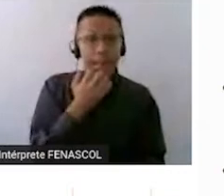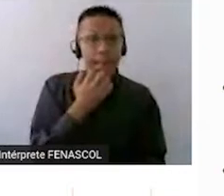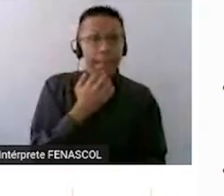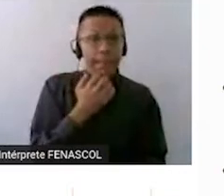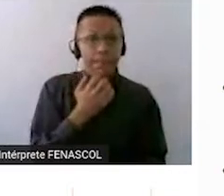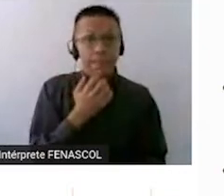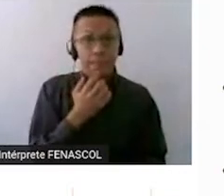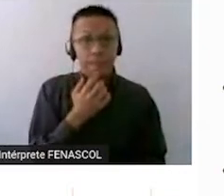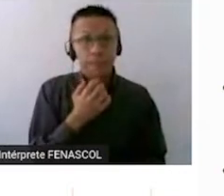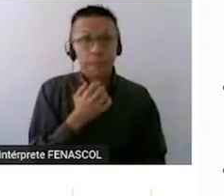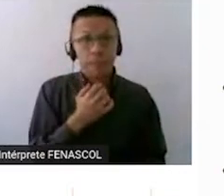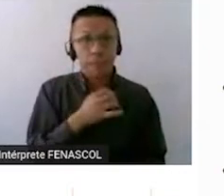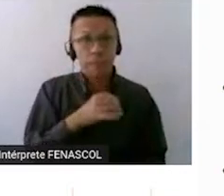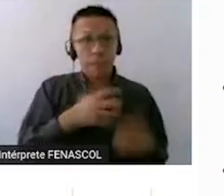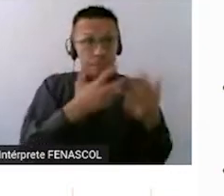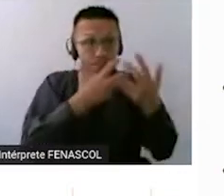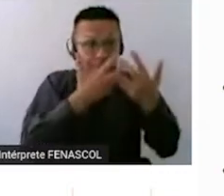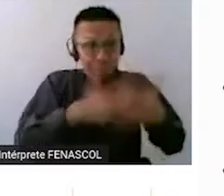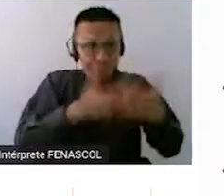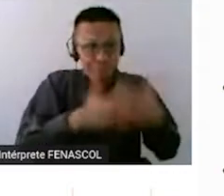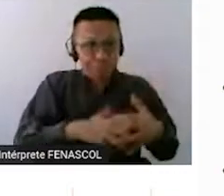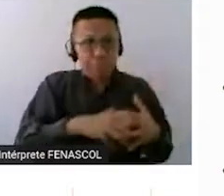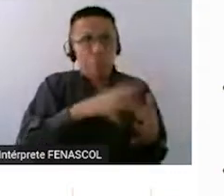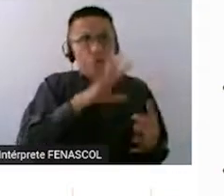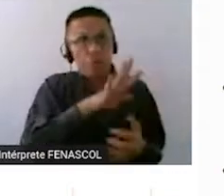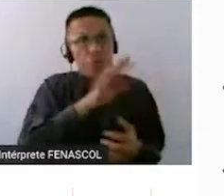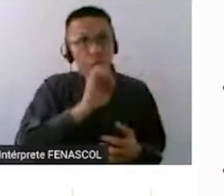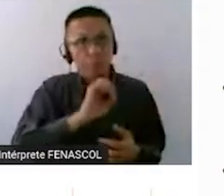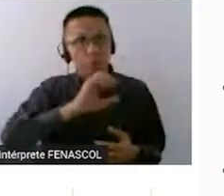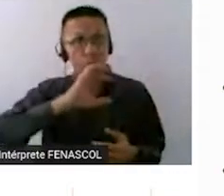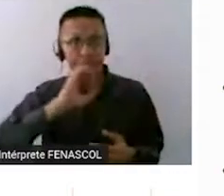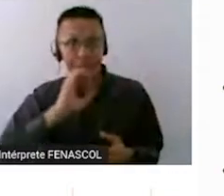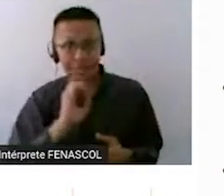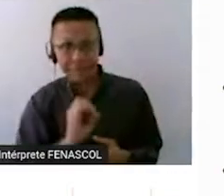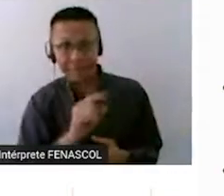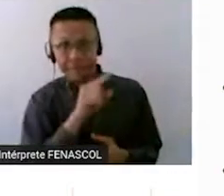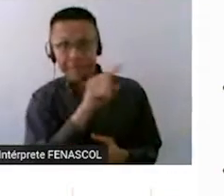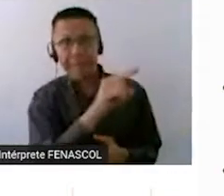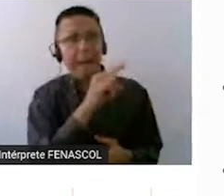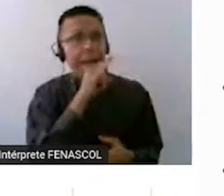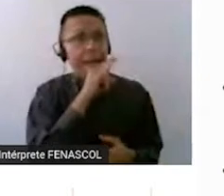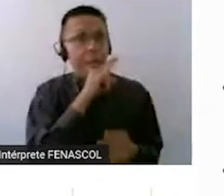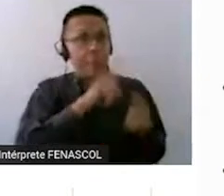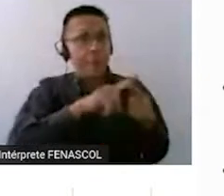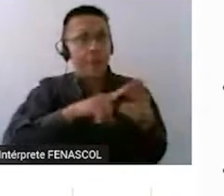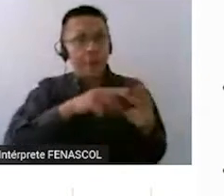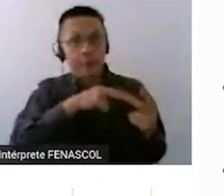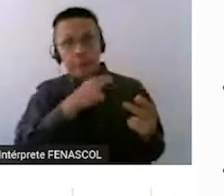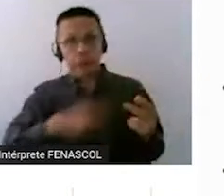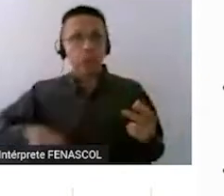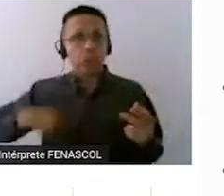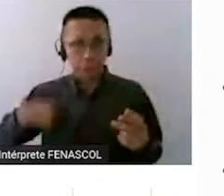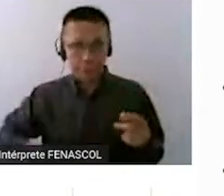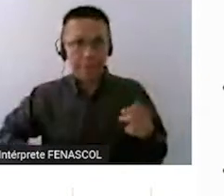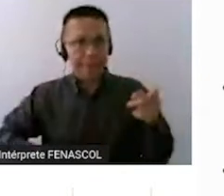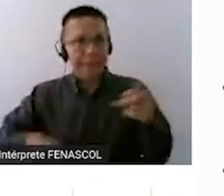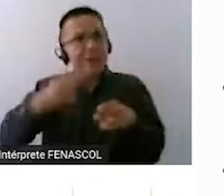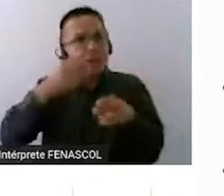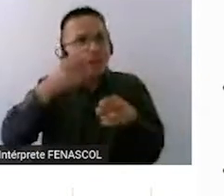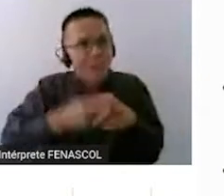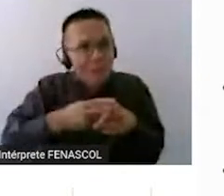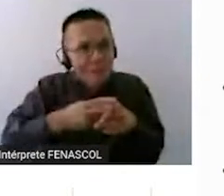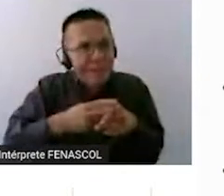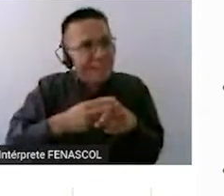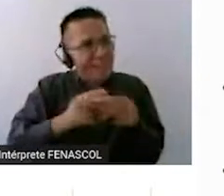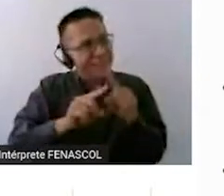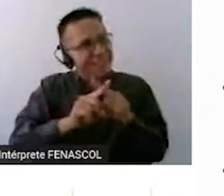la industria 4.0 inicialmente se nombró de otra manera. Hoy en día sabemos que a nivel global